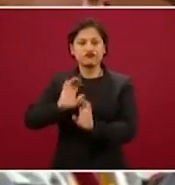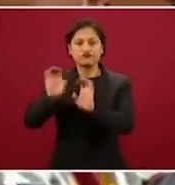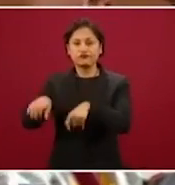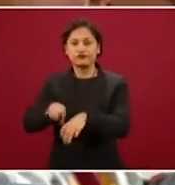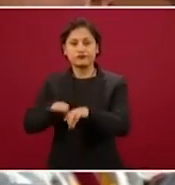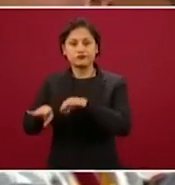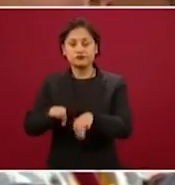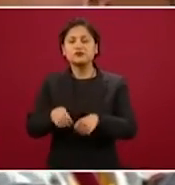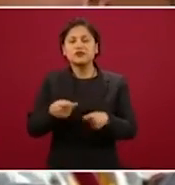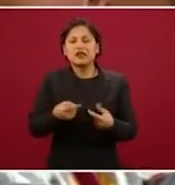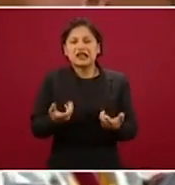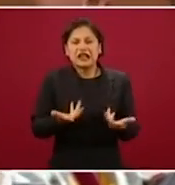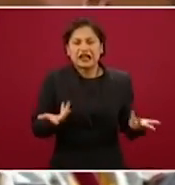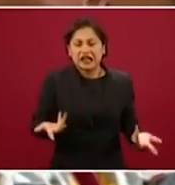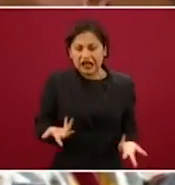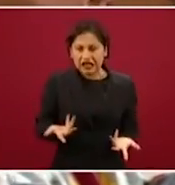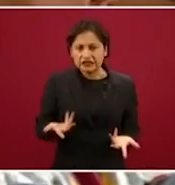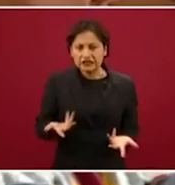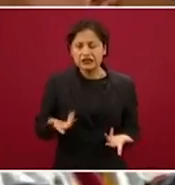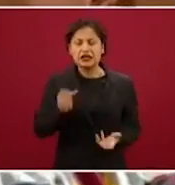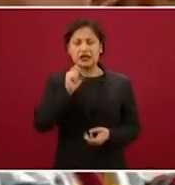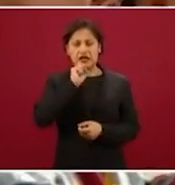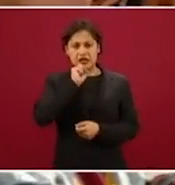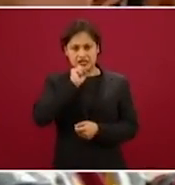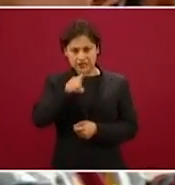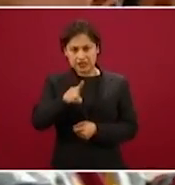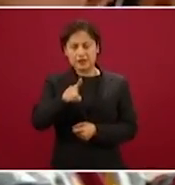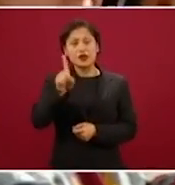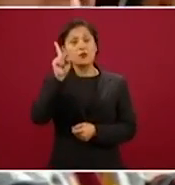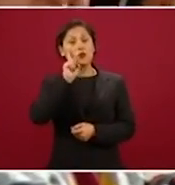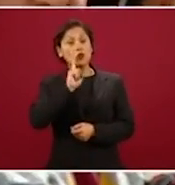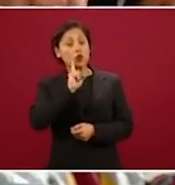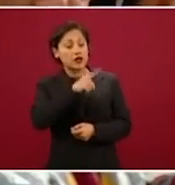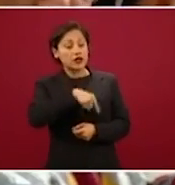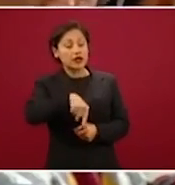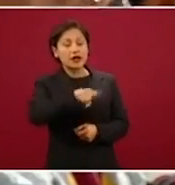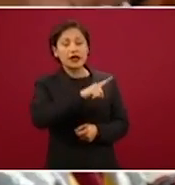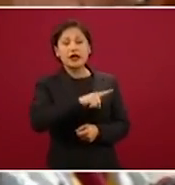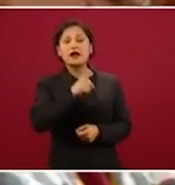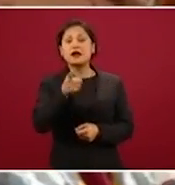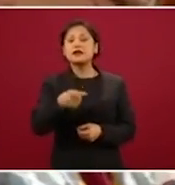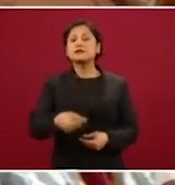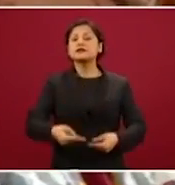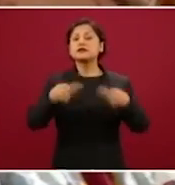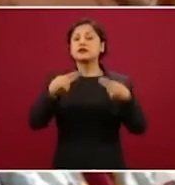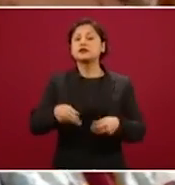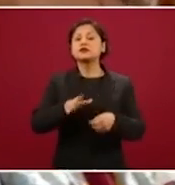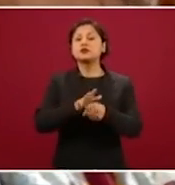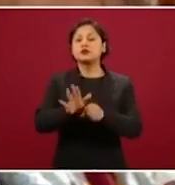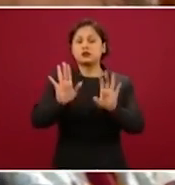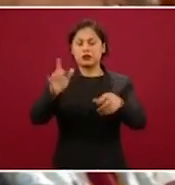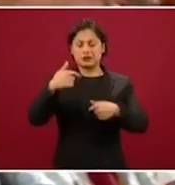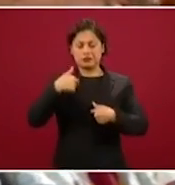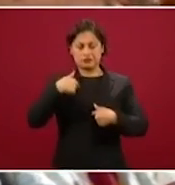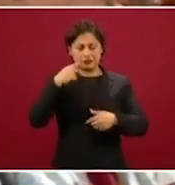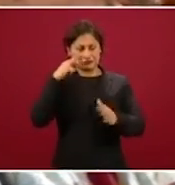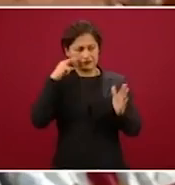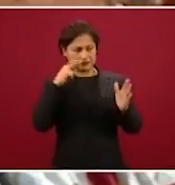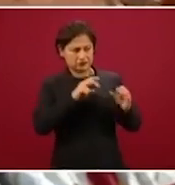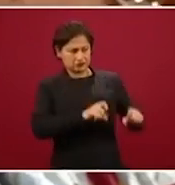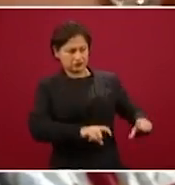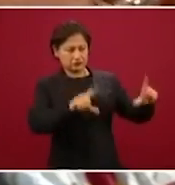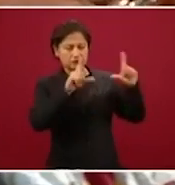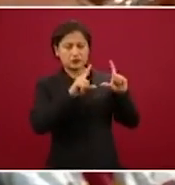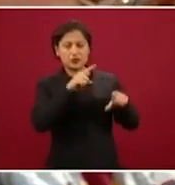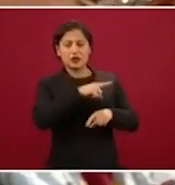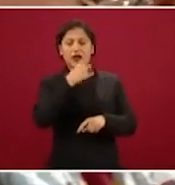cuáles son? ¿Qué tipo de negocios tienen las mujeres? Me llamó la atención que en uno de sus cuadros decía que lo dedican